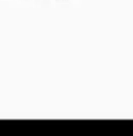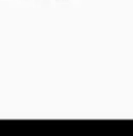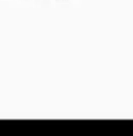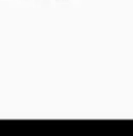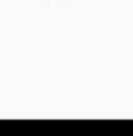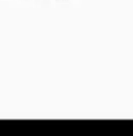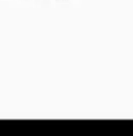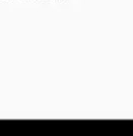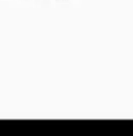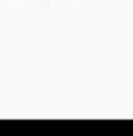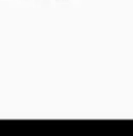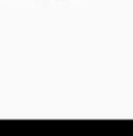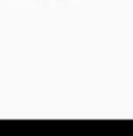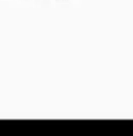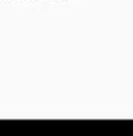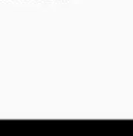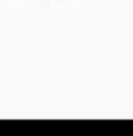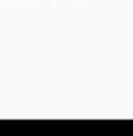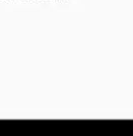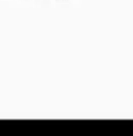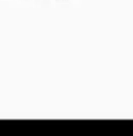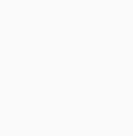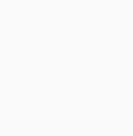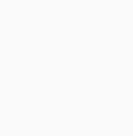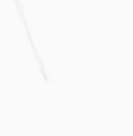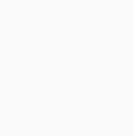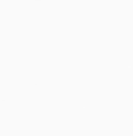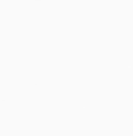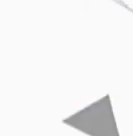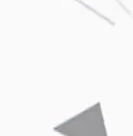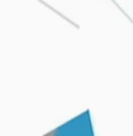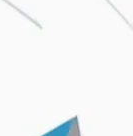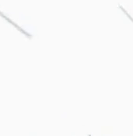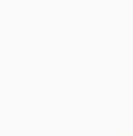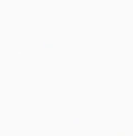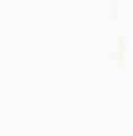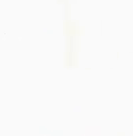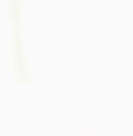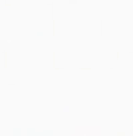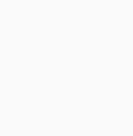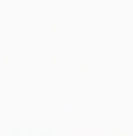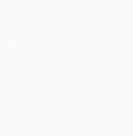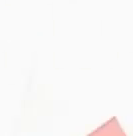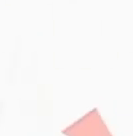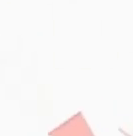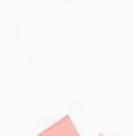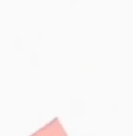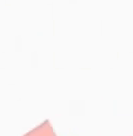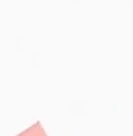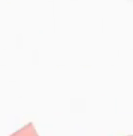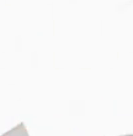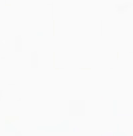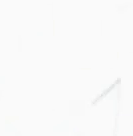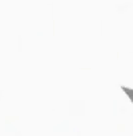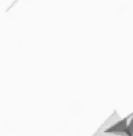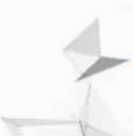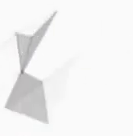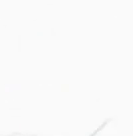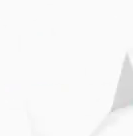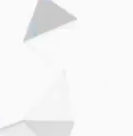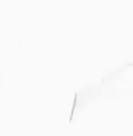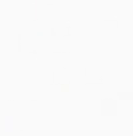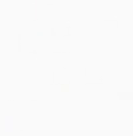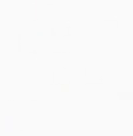0047, CNE, Elecciones Generales 2017. Usted está viendo